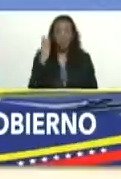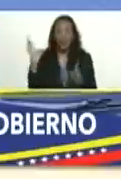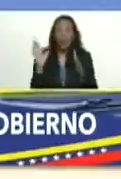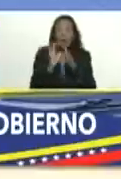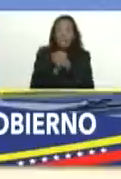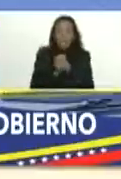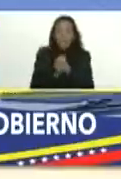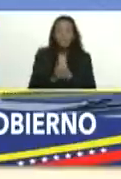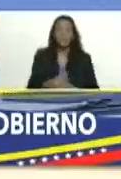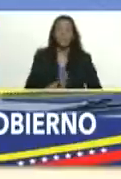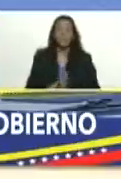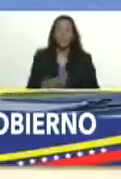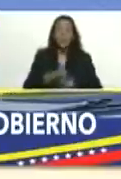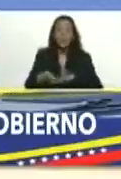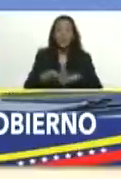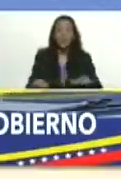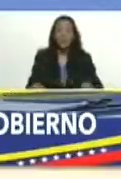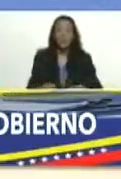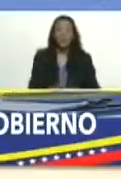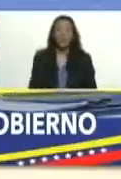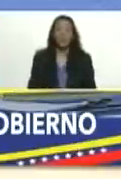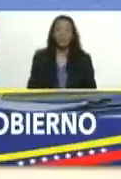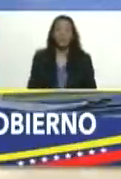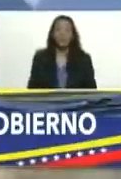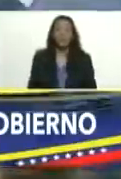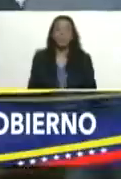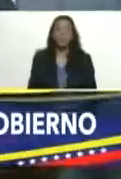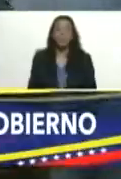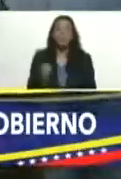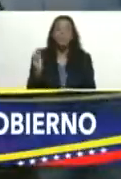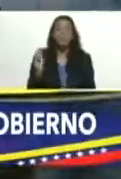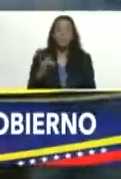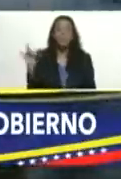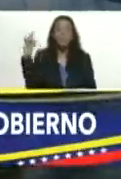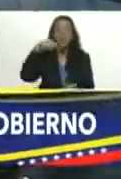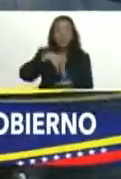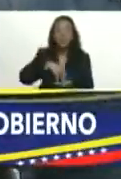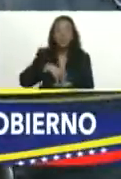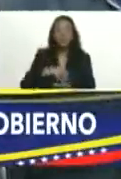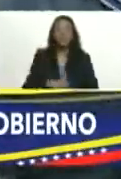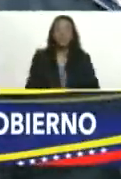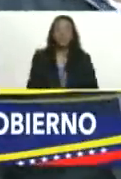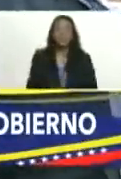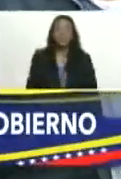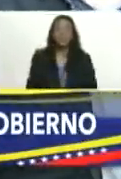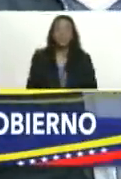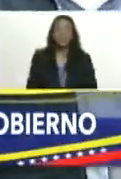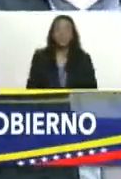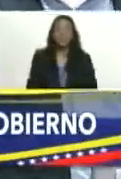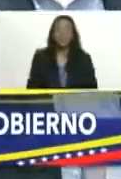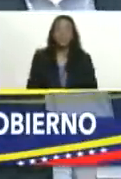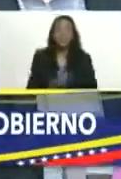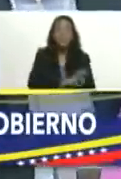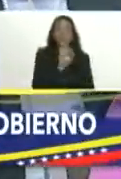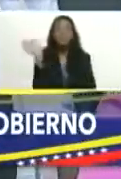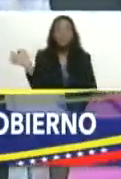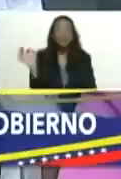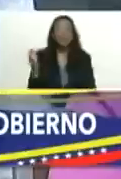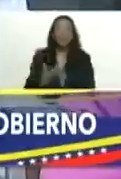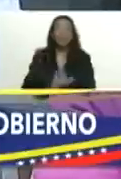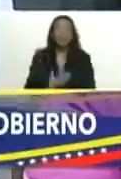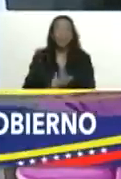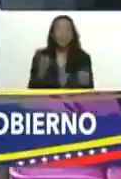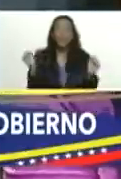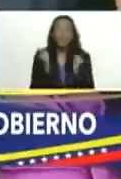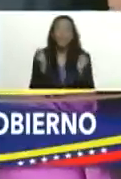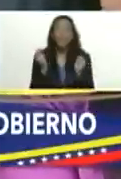compañero alcalde del municipio Ribarren, Barquisimeto, alcalde del municipio Libertador del estado